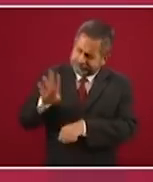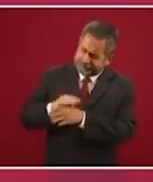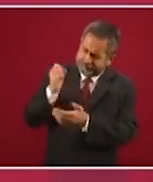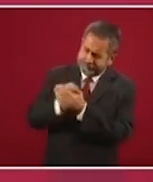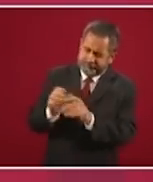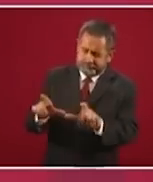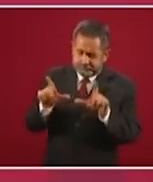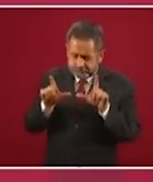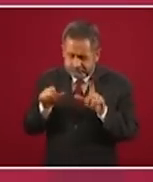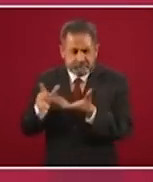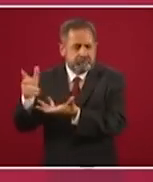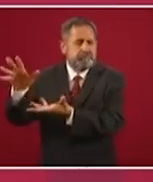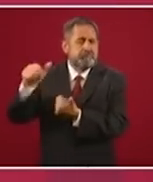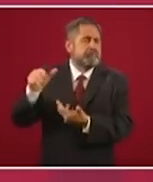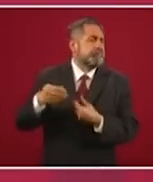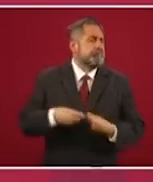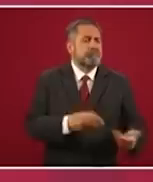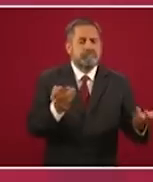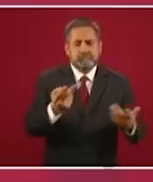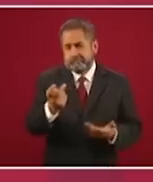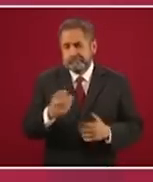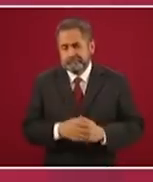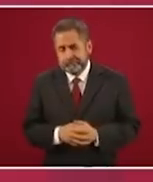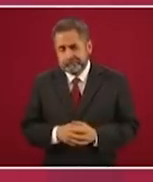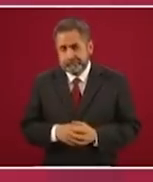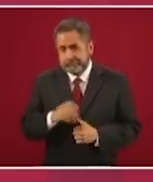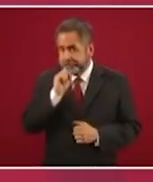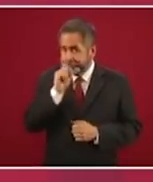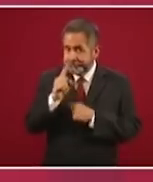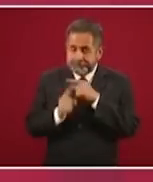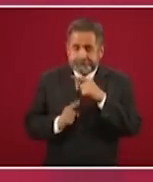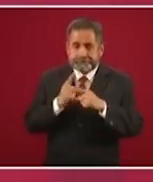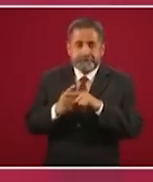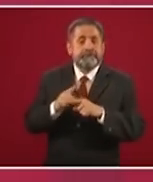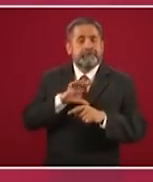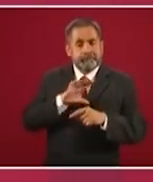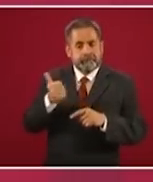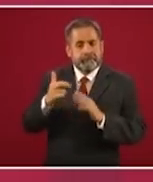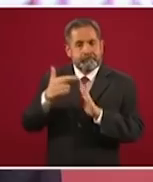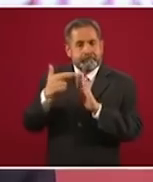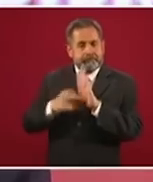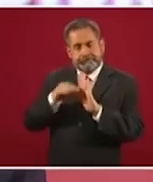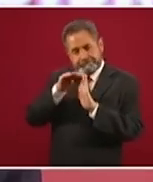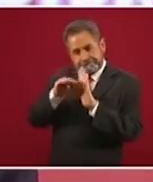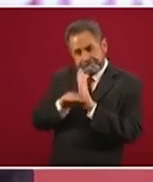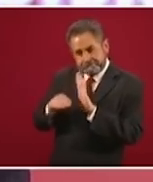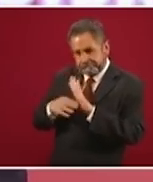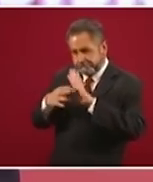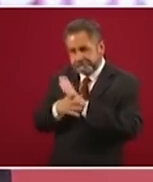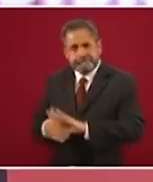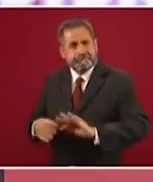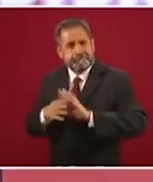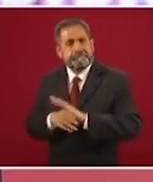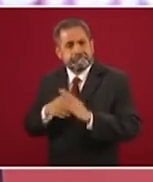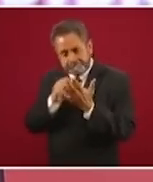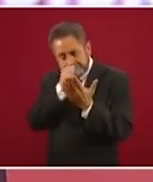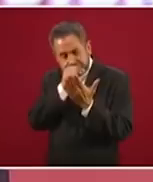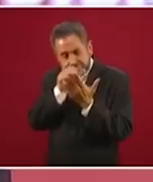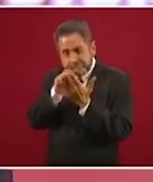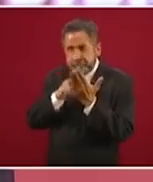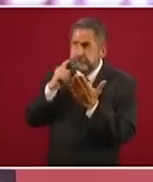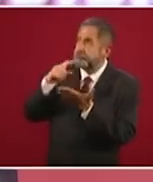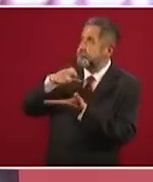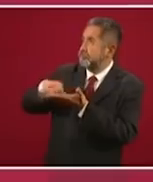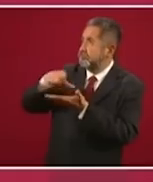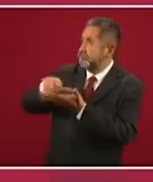Eso para empezar. Y además hay un protocolo que se lleva